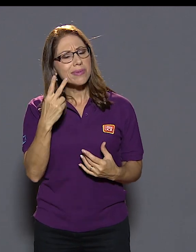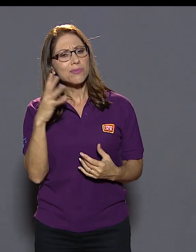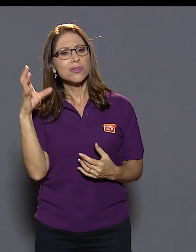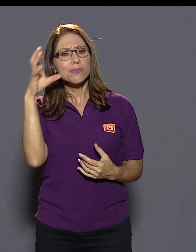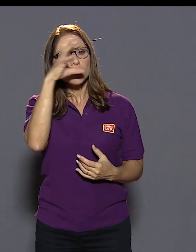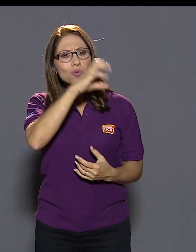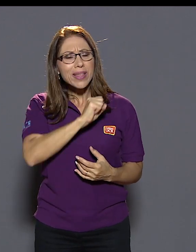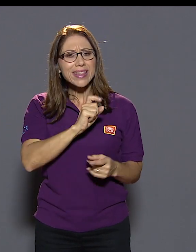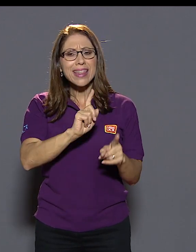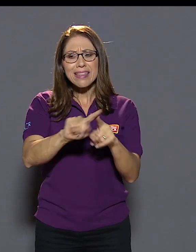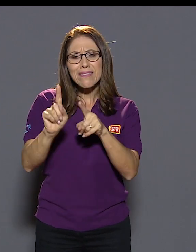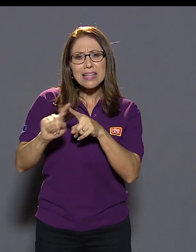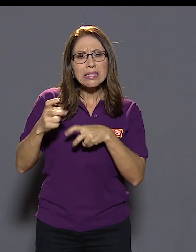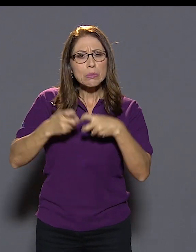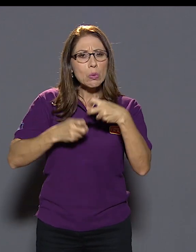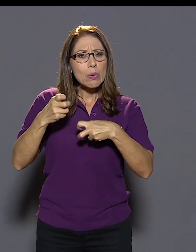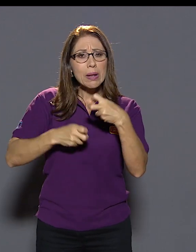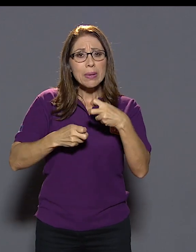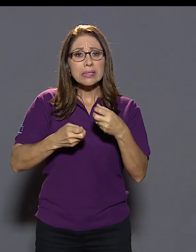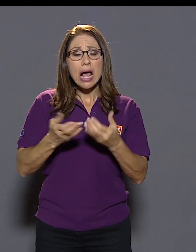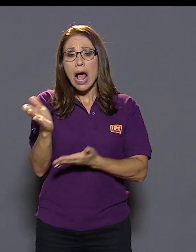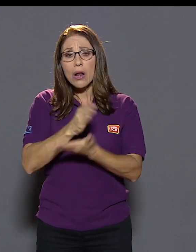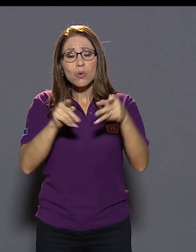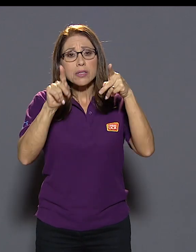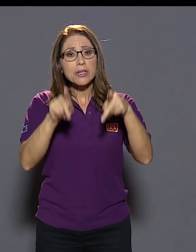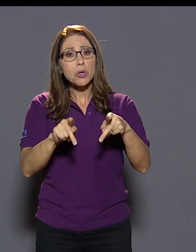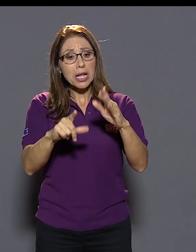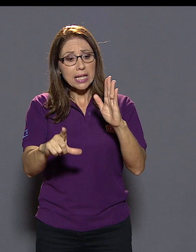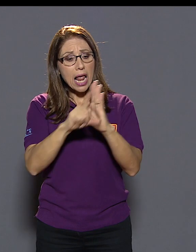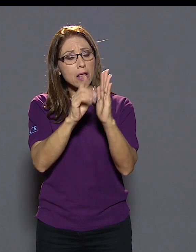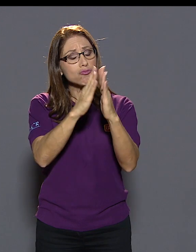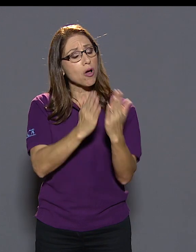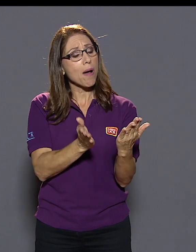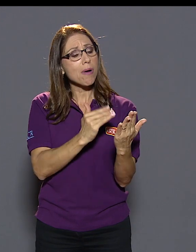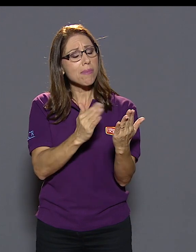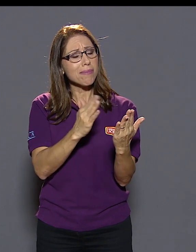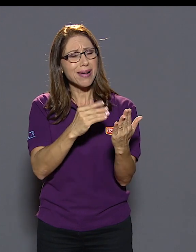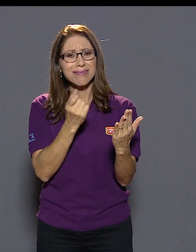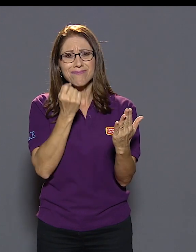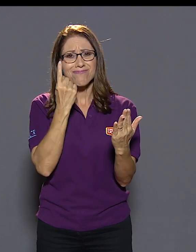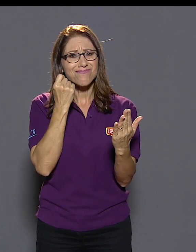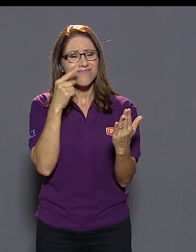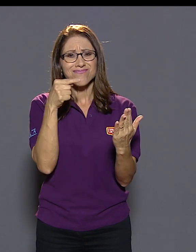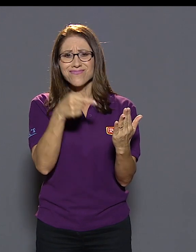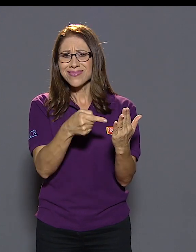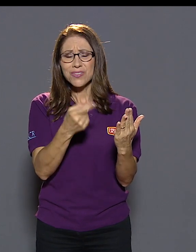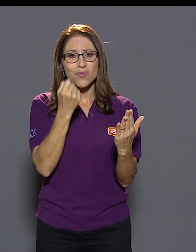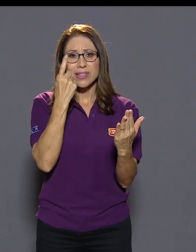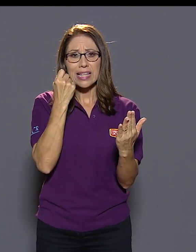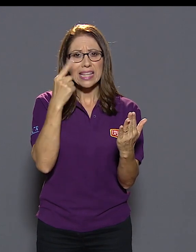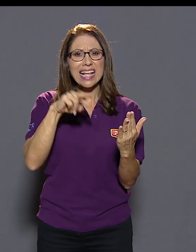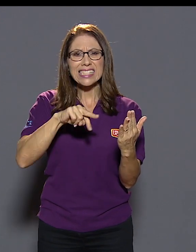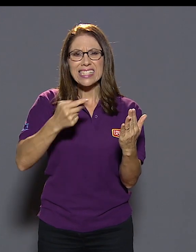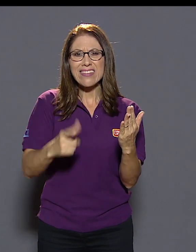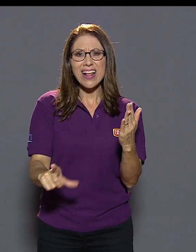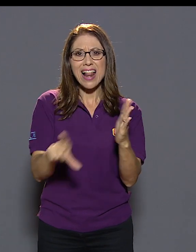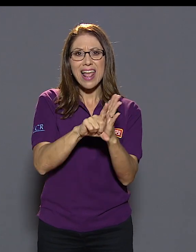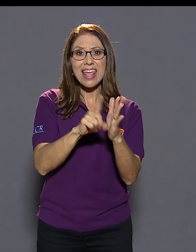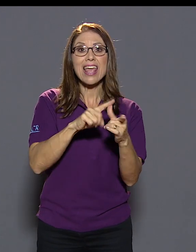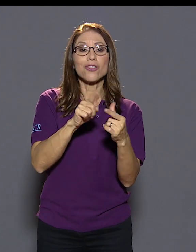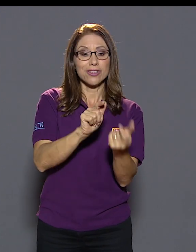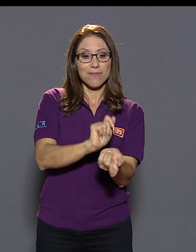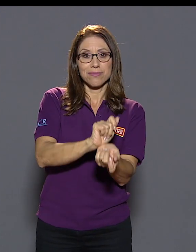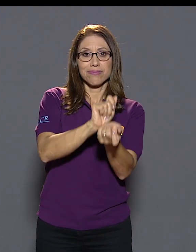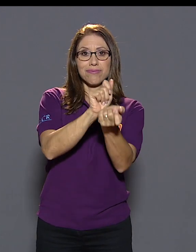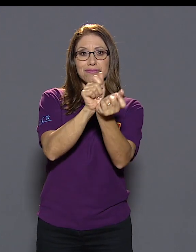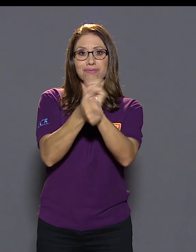vez muchas personas no familiarizadas con estos términos más complejos no entendían bien en qué consistía la ley y por eso se hizo esta